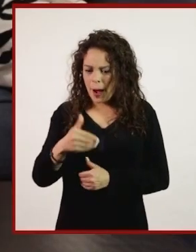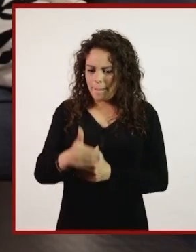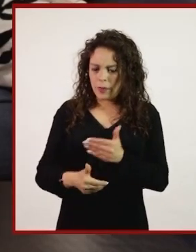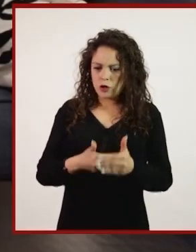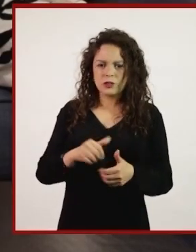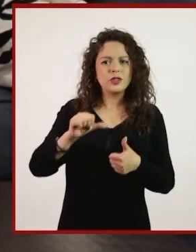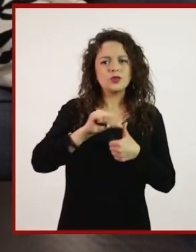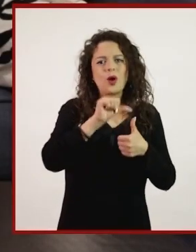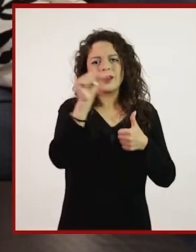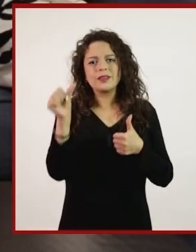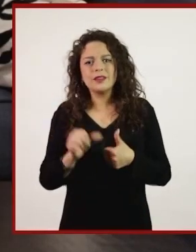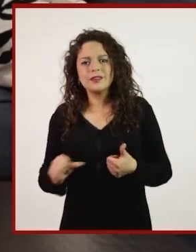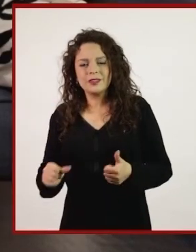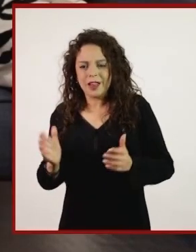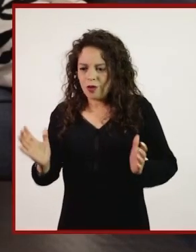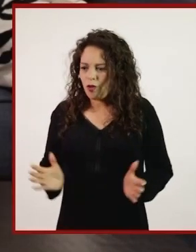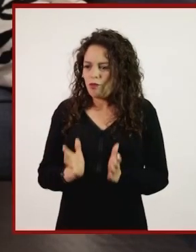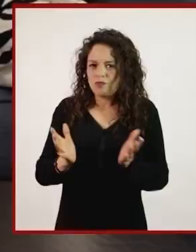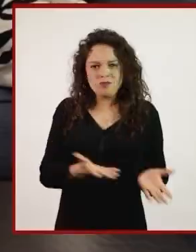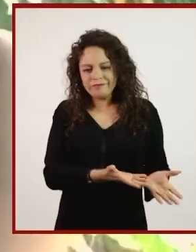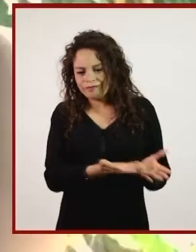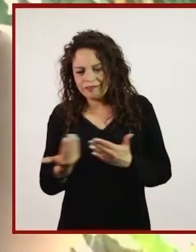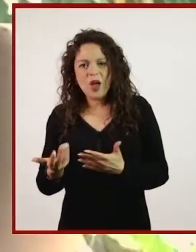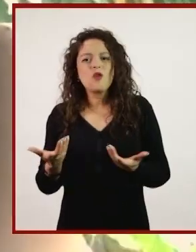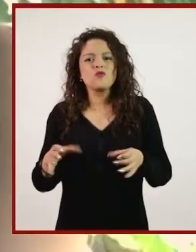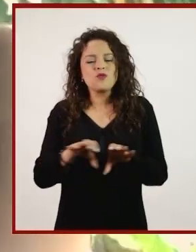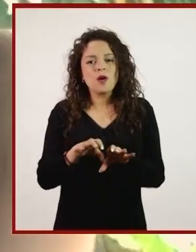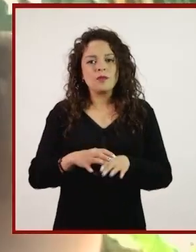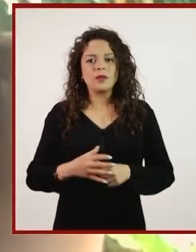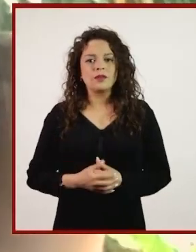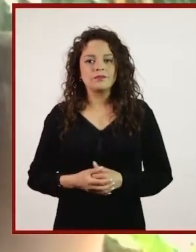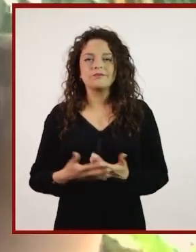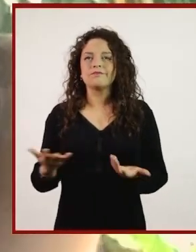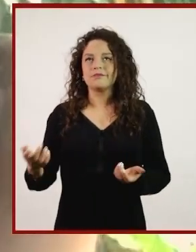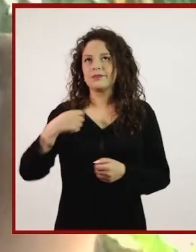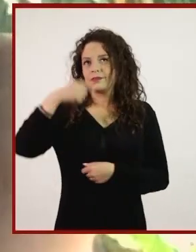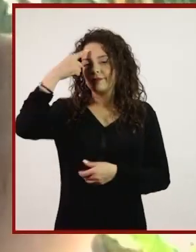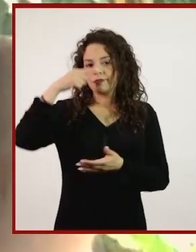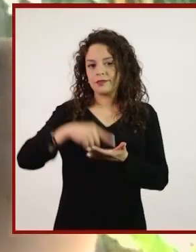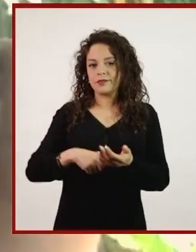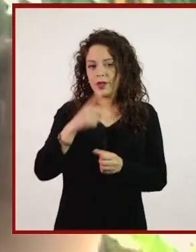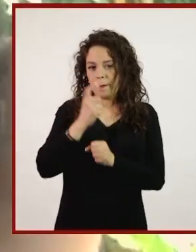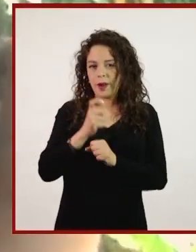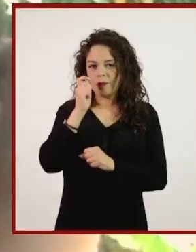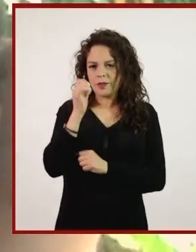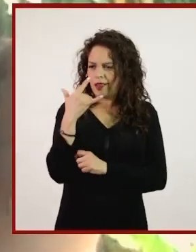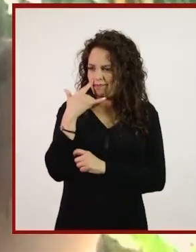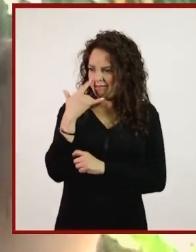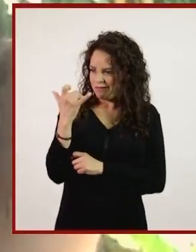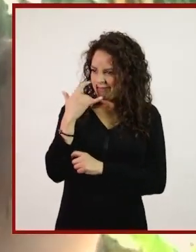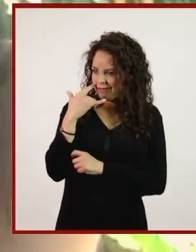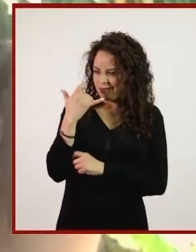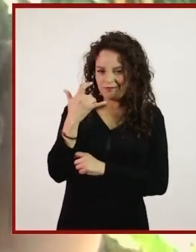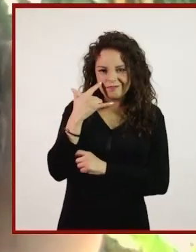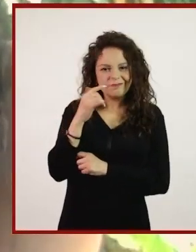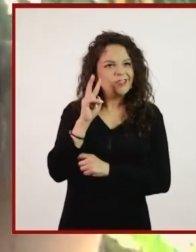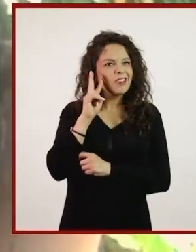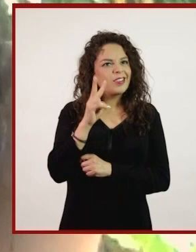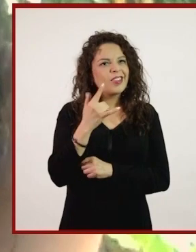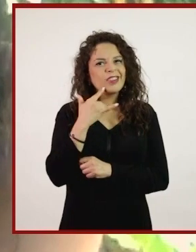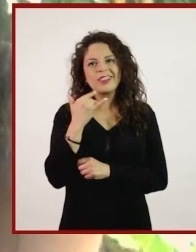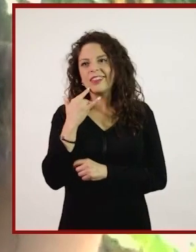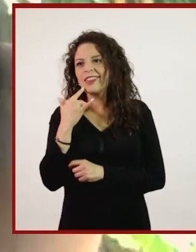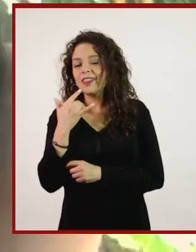de mi comunidad en un proceso artístico? Ay, pues creo que es primero como